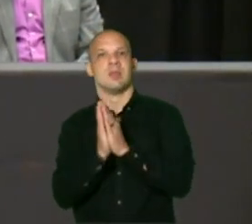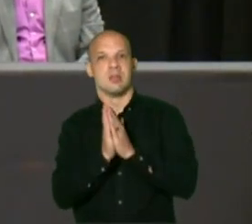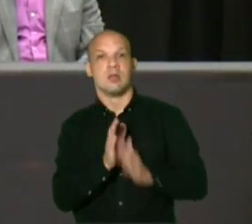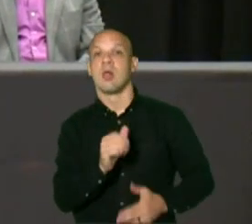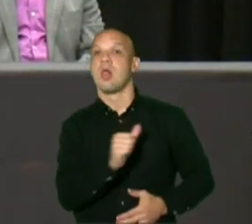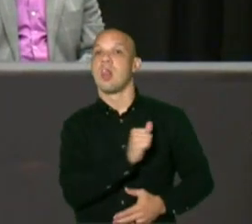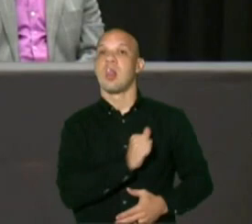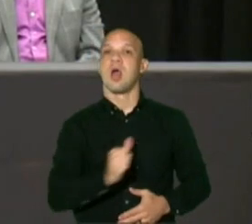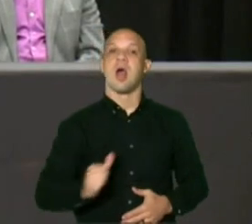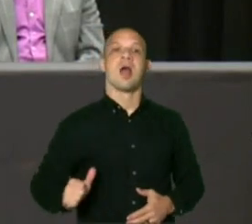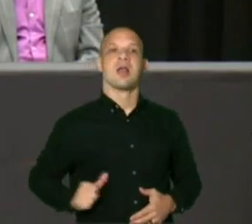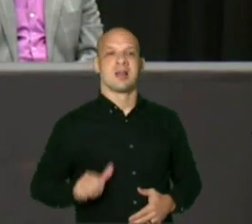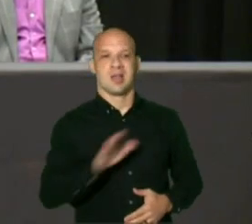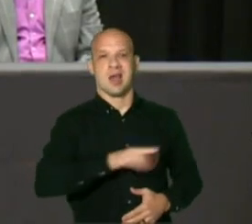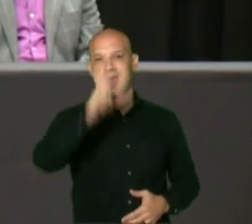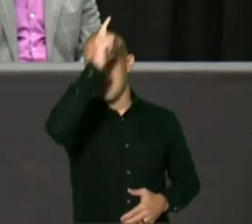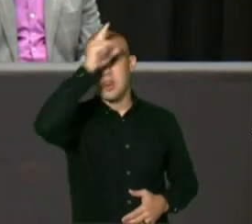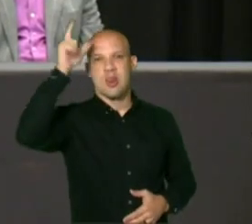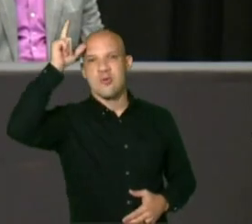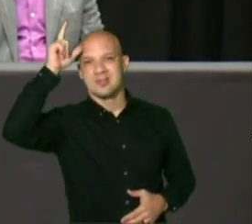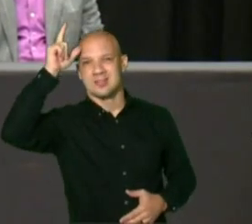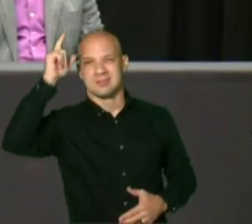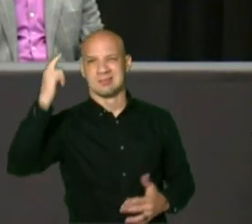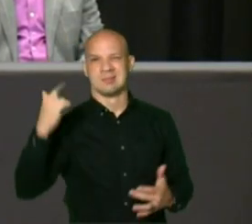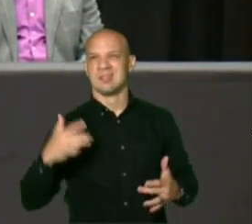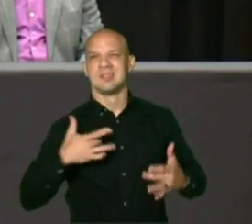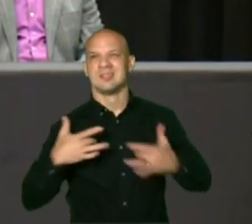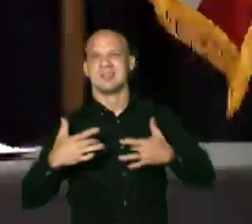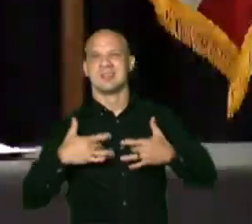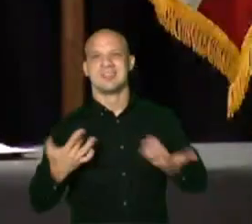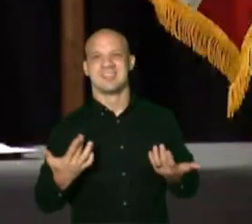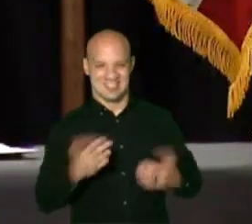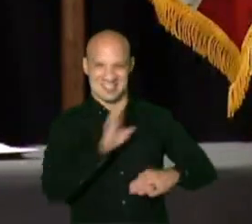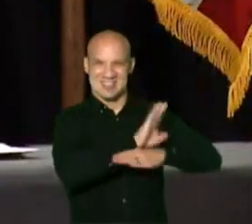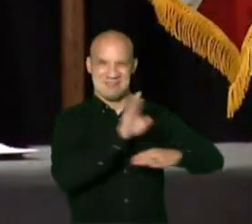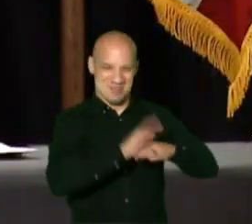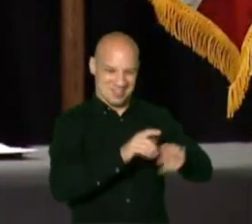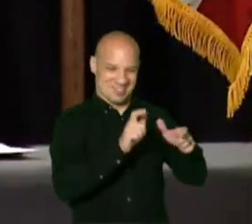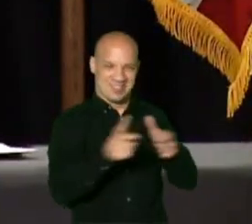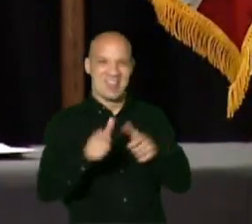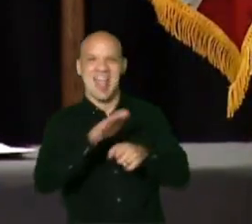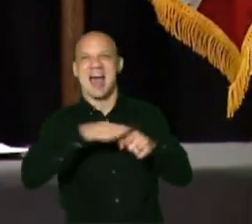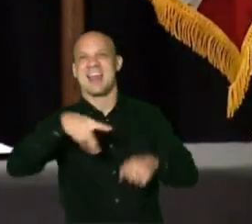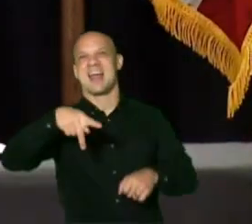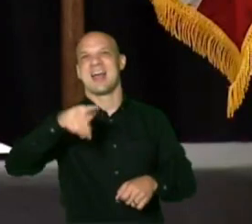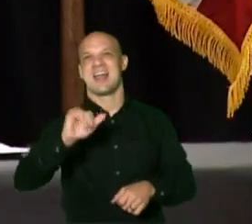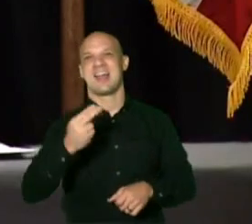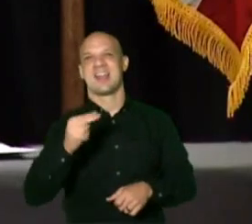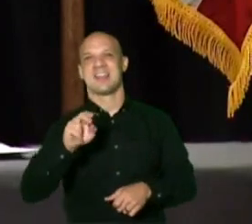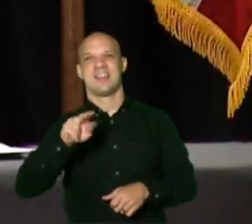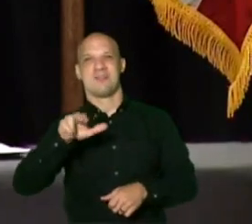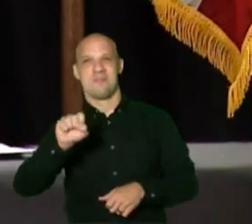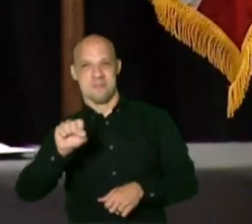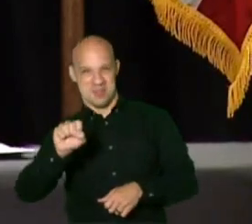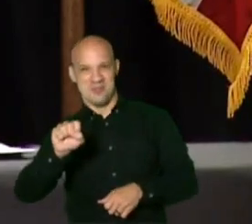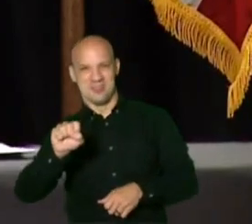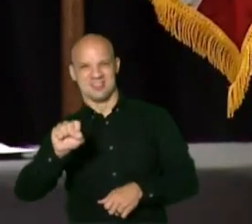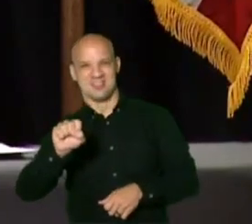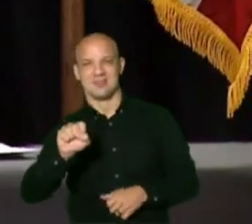la alcaldesa del área de Loíza, con la preocupación de todos estos comercios en el área de Piñones. Por